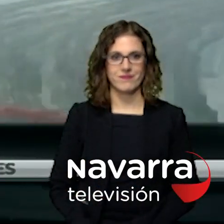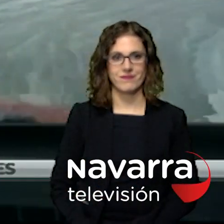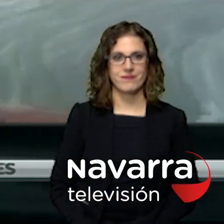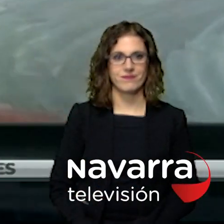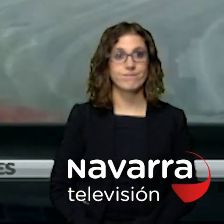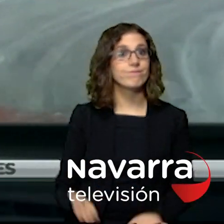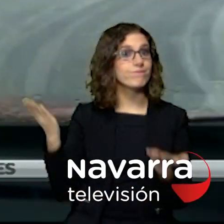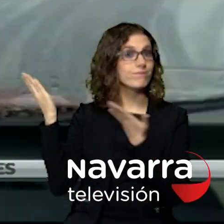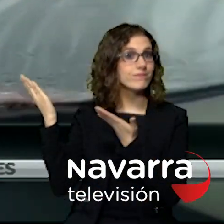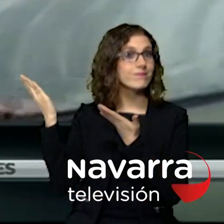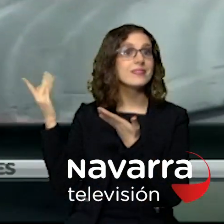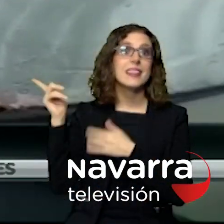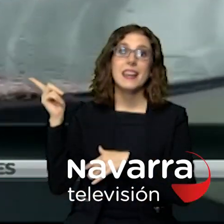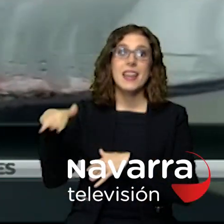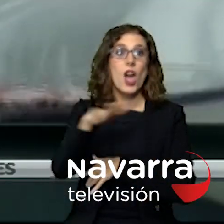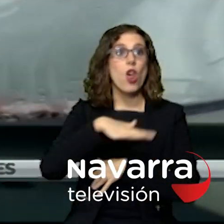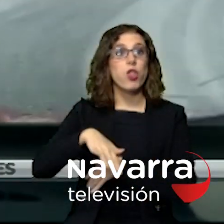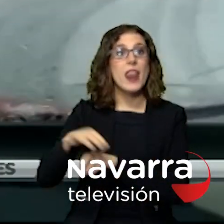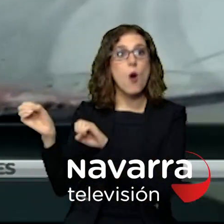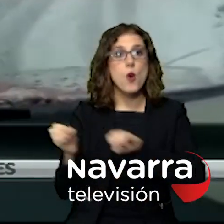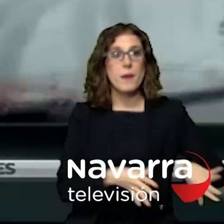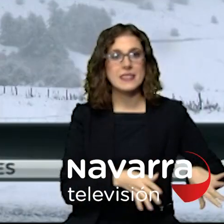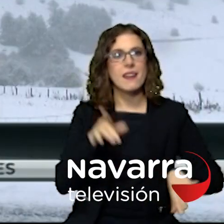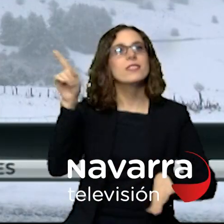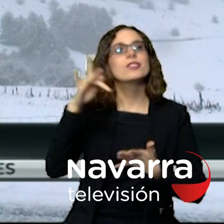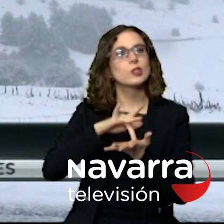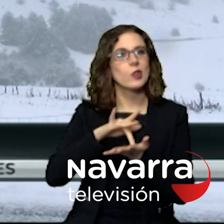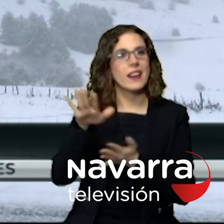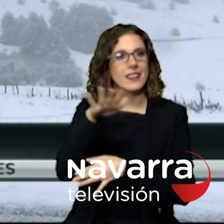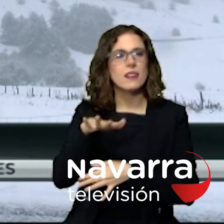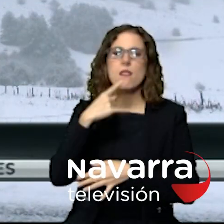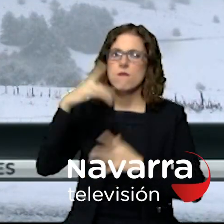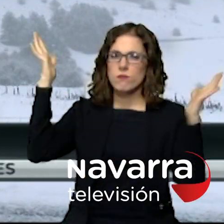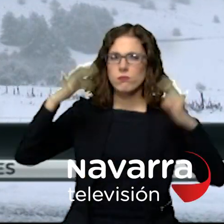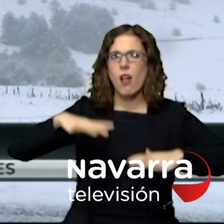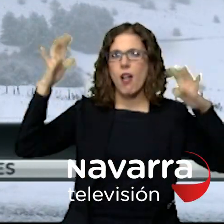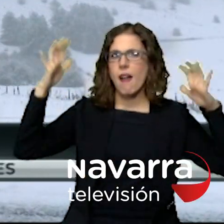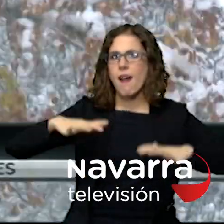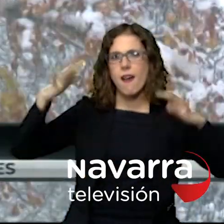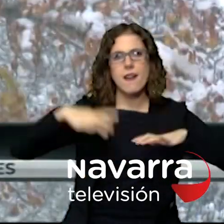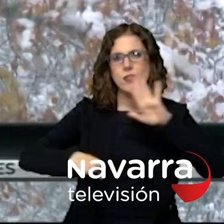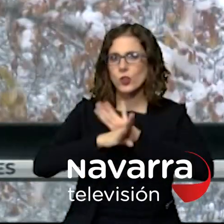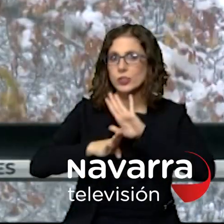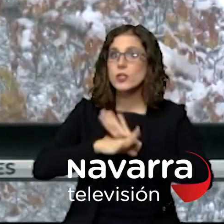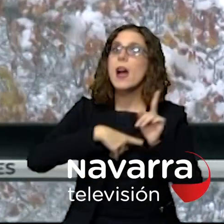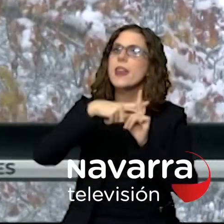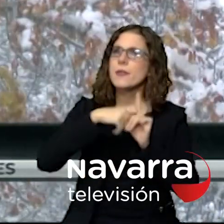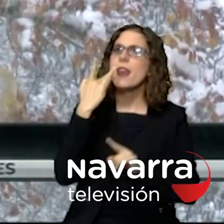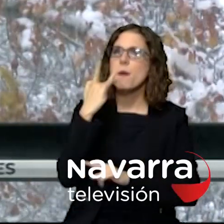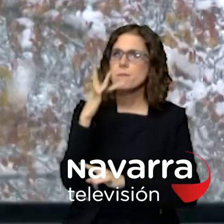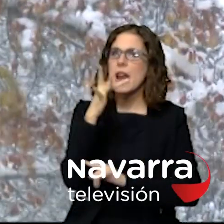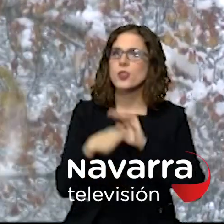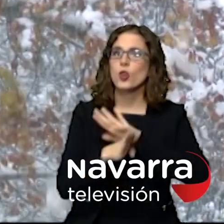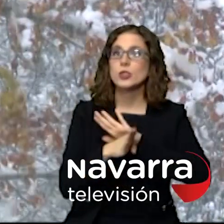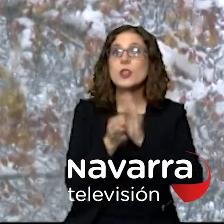Y así se conduce por la sierra de Urbasa. La nieve sigue cayendo con fuerza en Navarra. Seguimos en nivel amarillo, aunque el temporal se está dejando